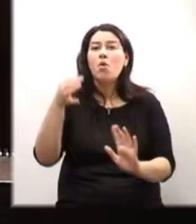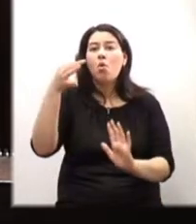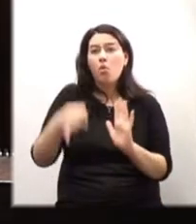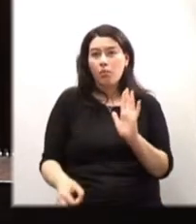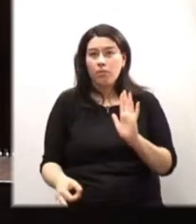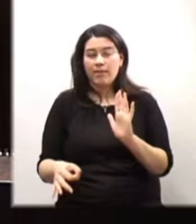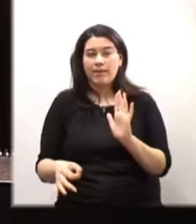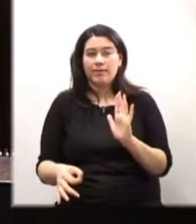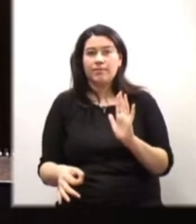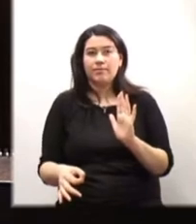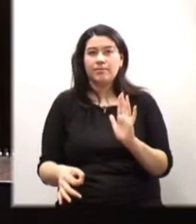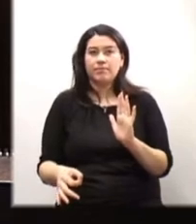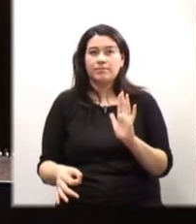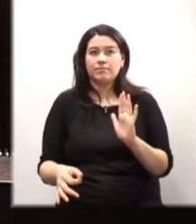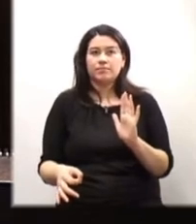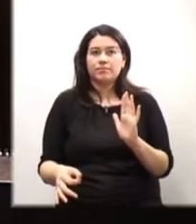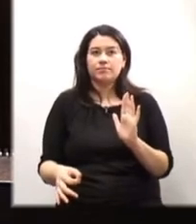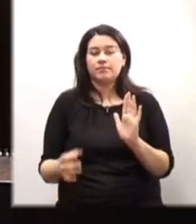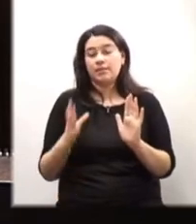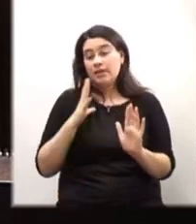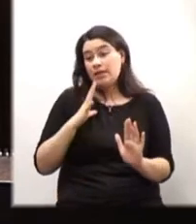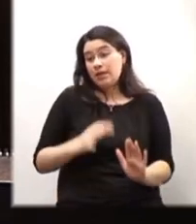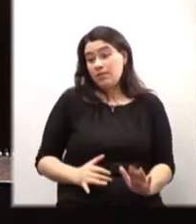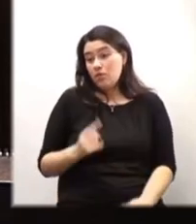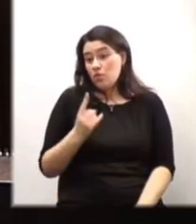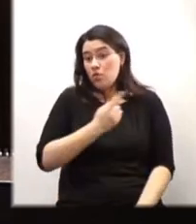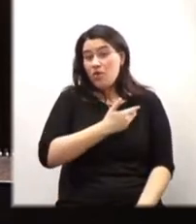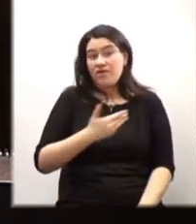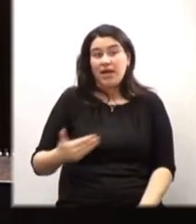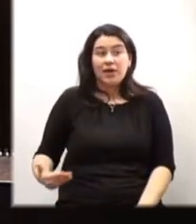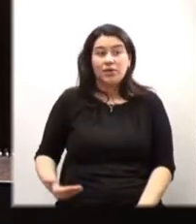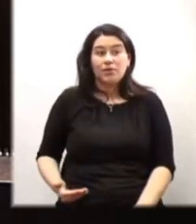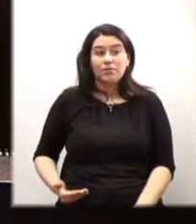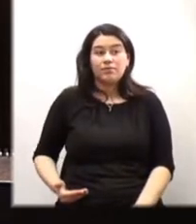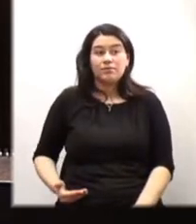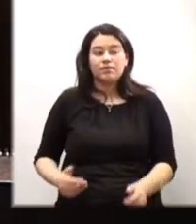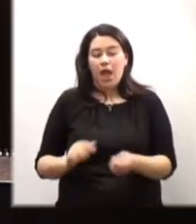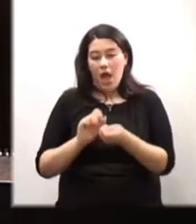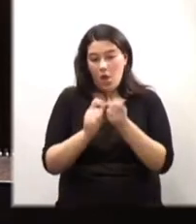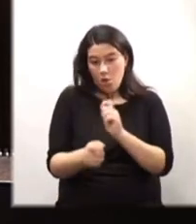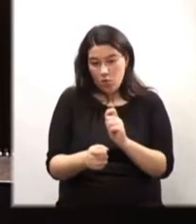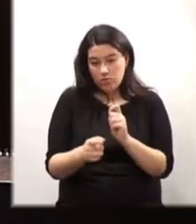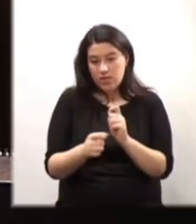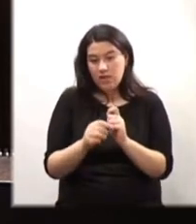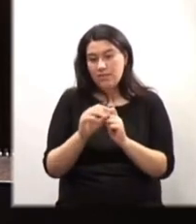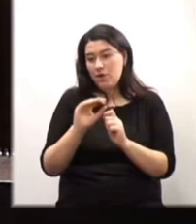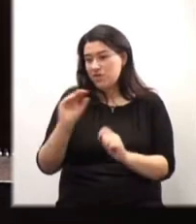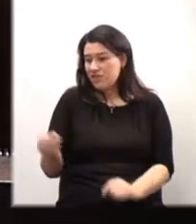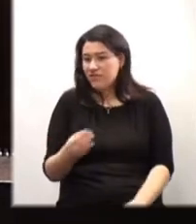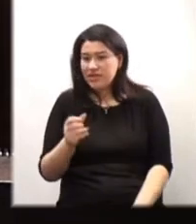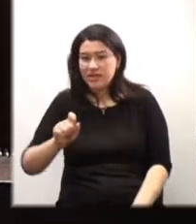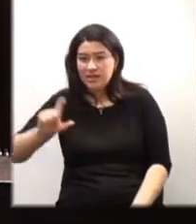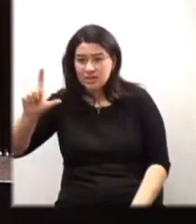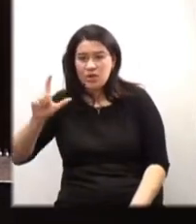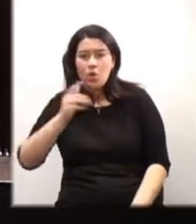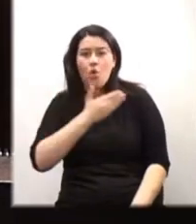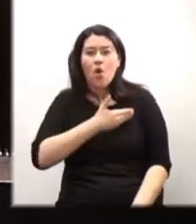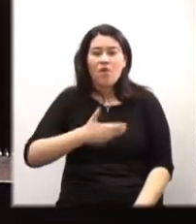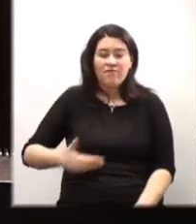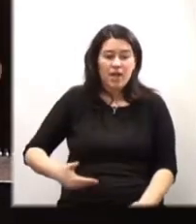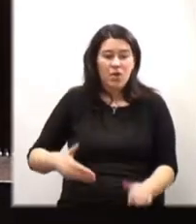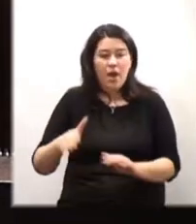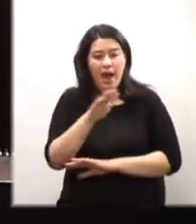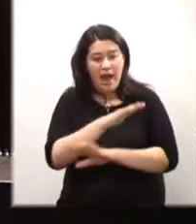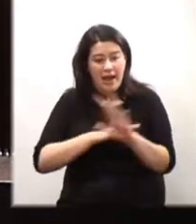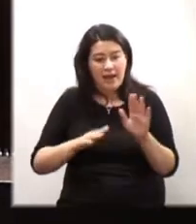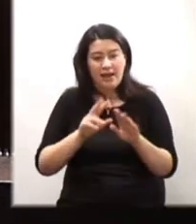Entonces, tenemos un gobierno que ajusta, pero el déficit crece, tenemos un gobierno que pone una regla fiscal y lo